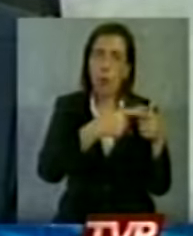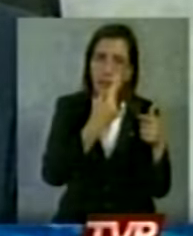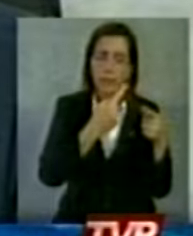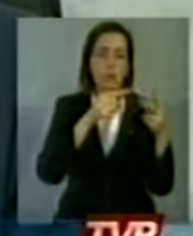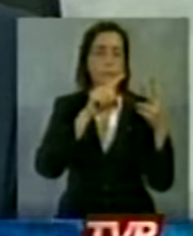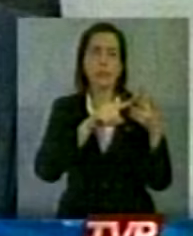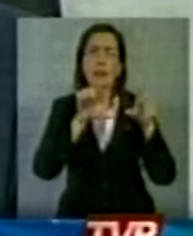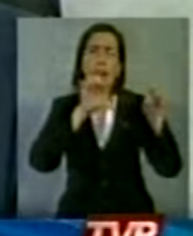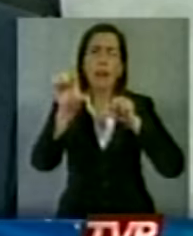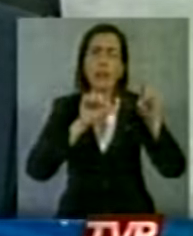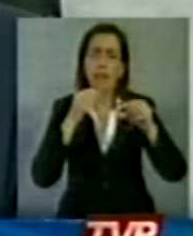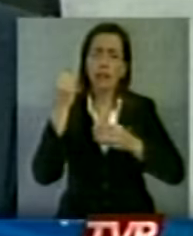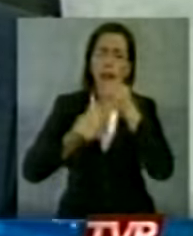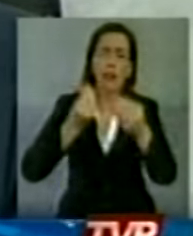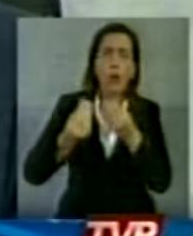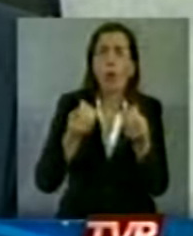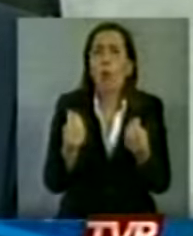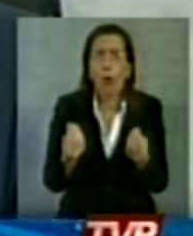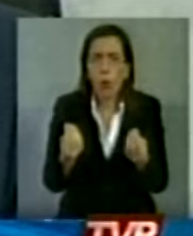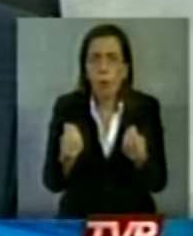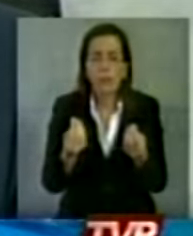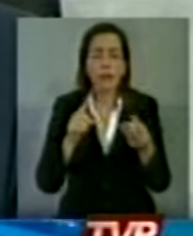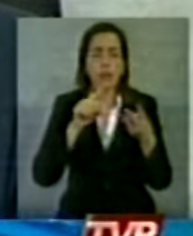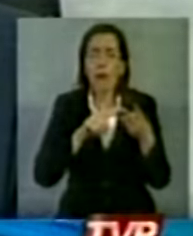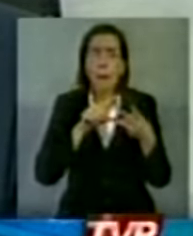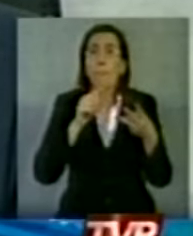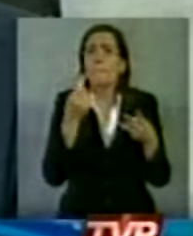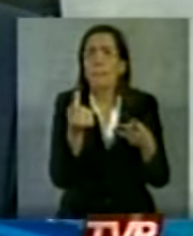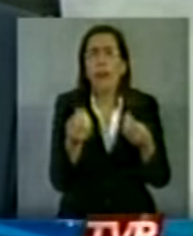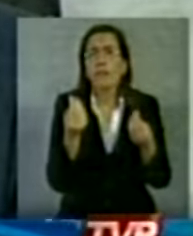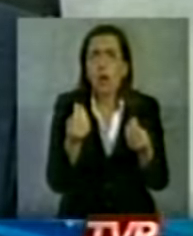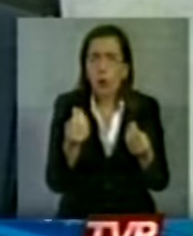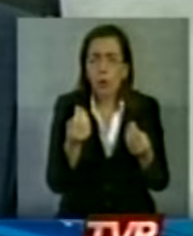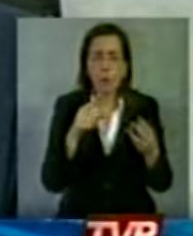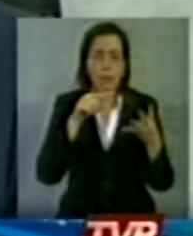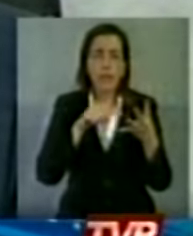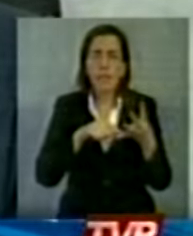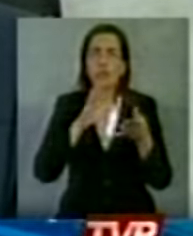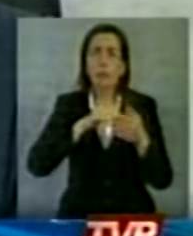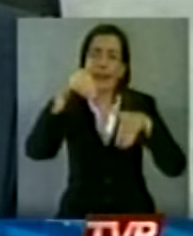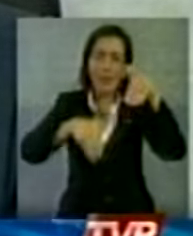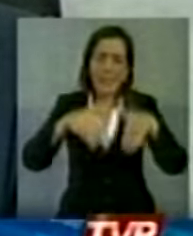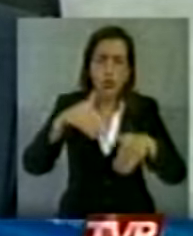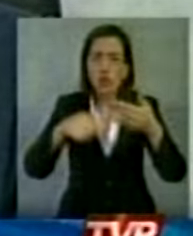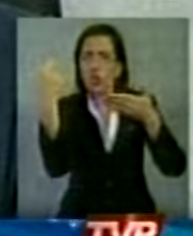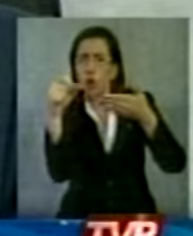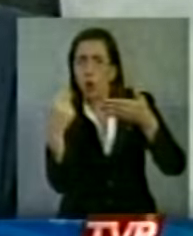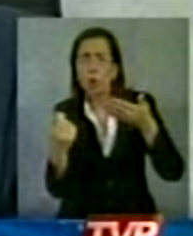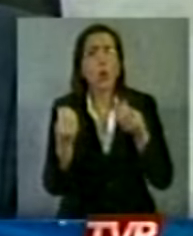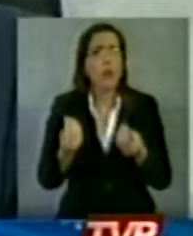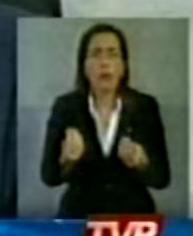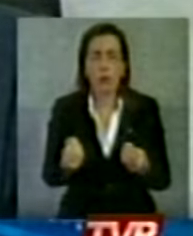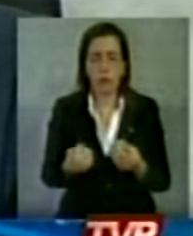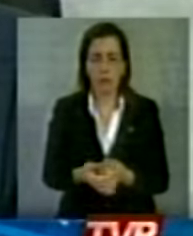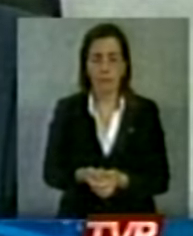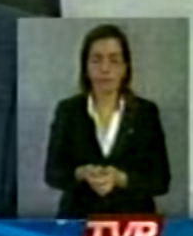de candidaturas, el financiamiento de los partidos políticos, el sistema electoral y la administración y control del